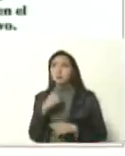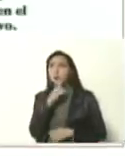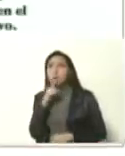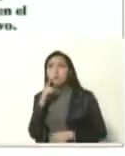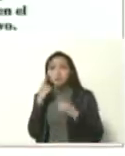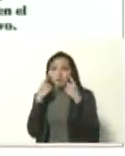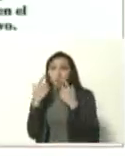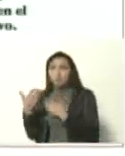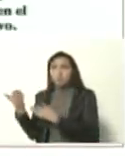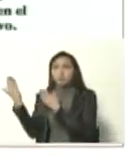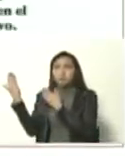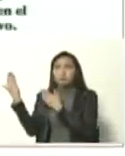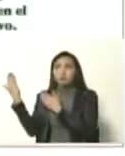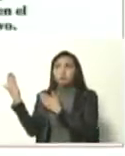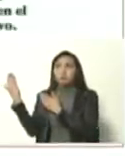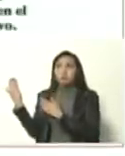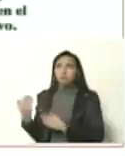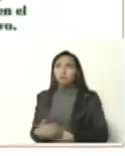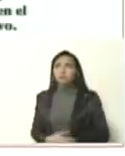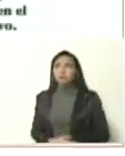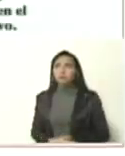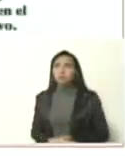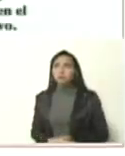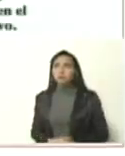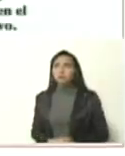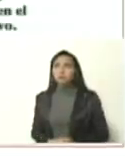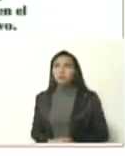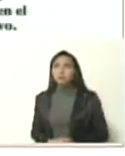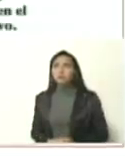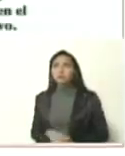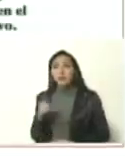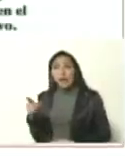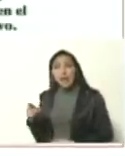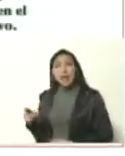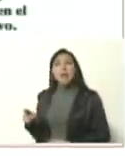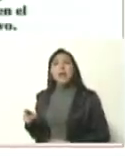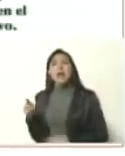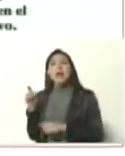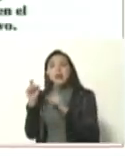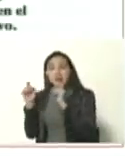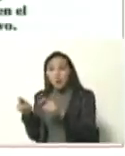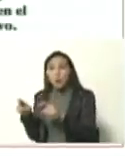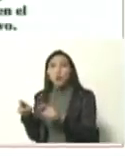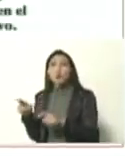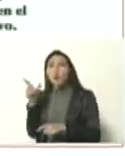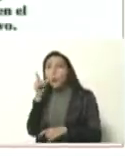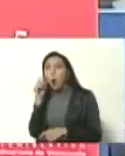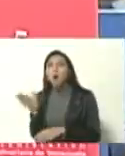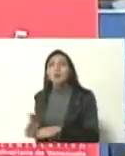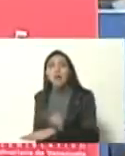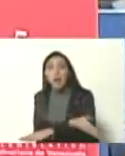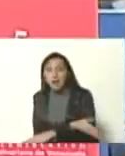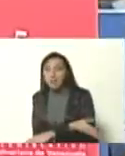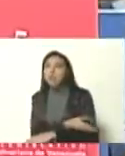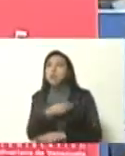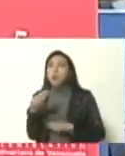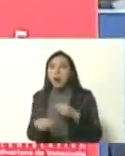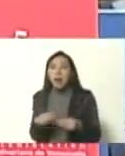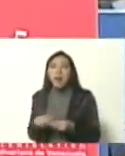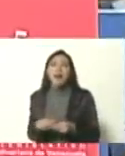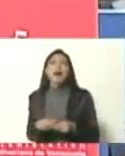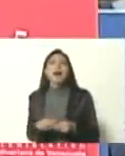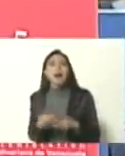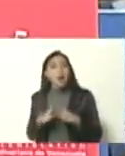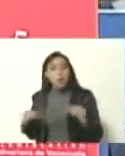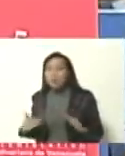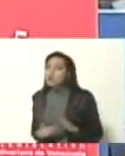José Ugarte Morillo. Es quien recluta a Richard Alberto Grillet Álvarez para que cometa